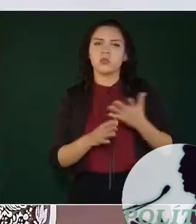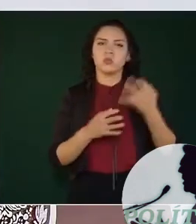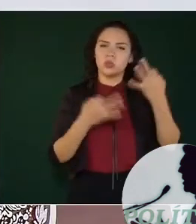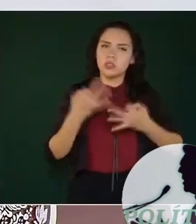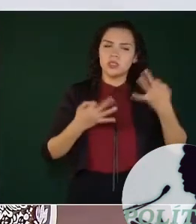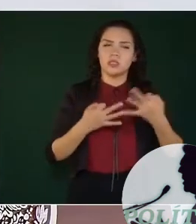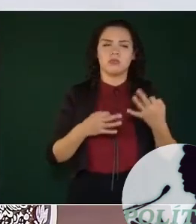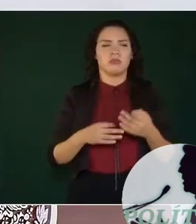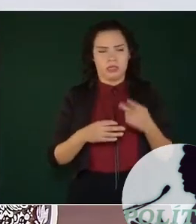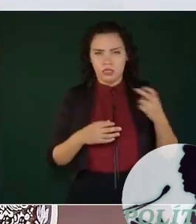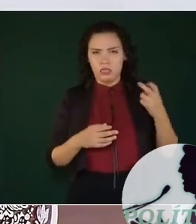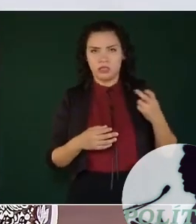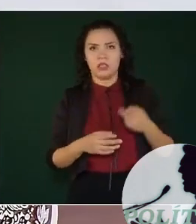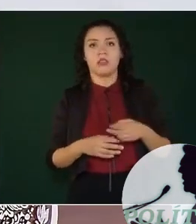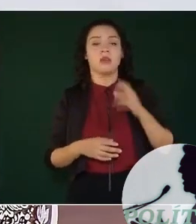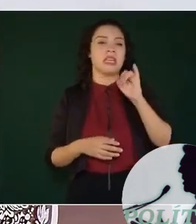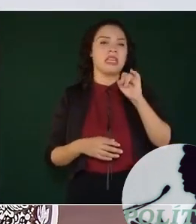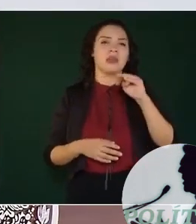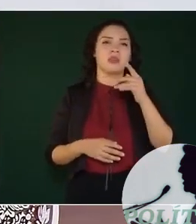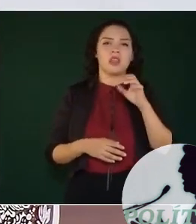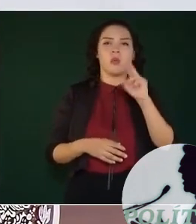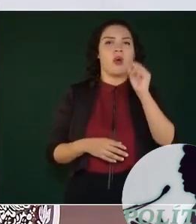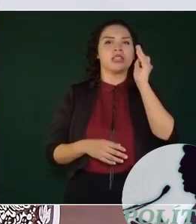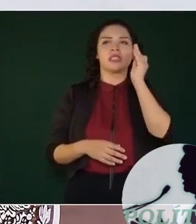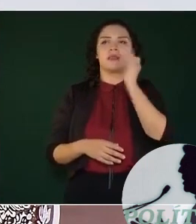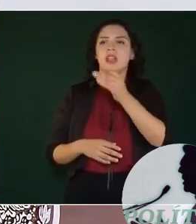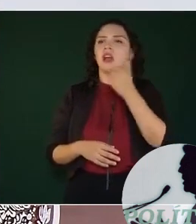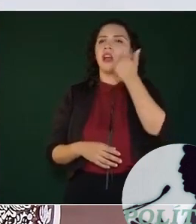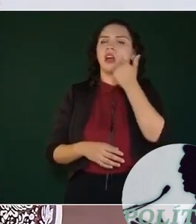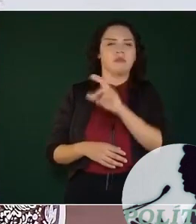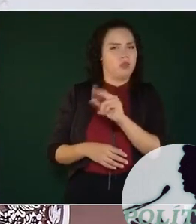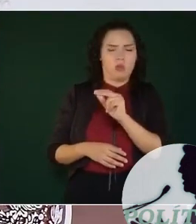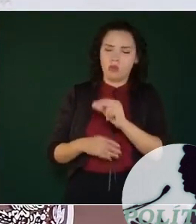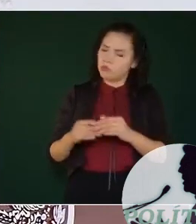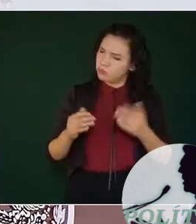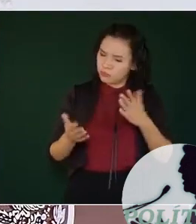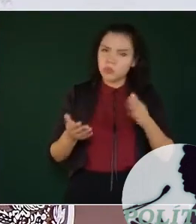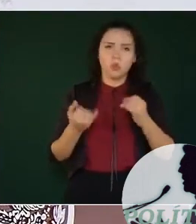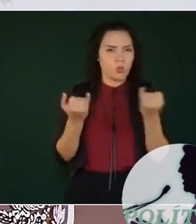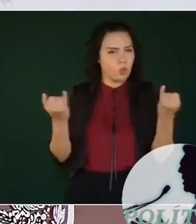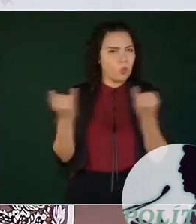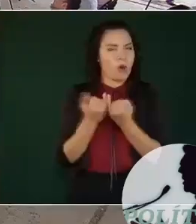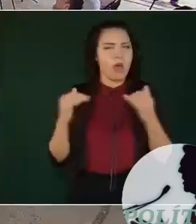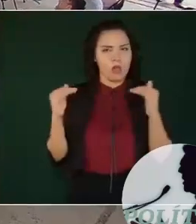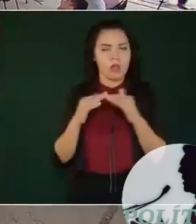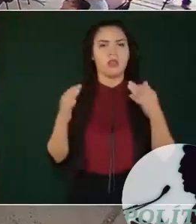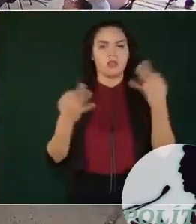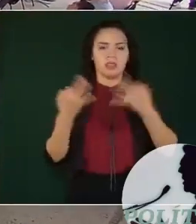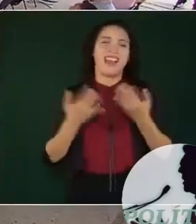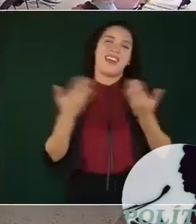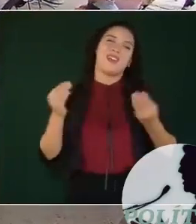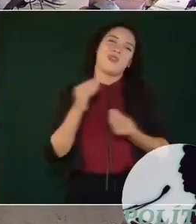impunidad para nadie. A partir de que decidimos crear la Guardia